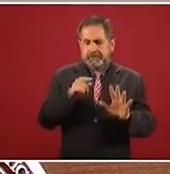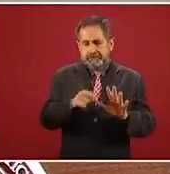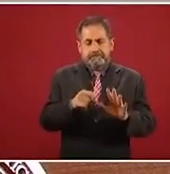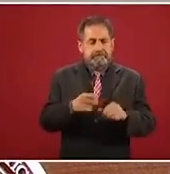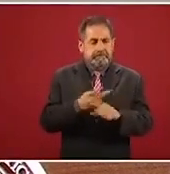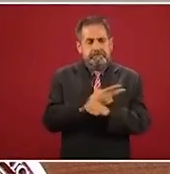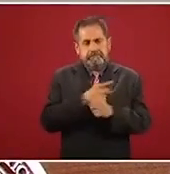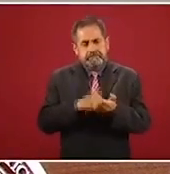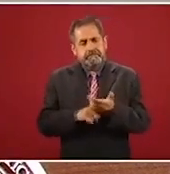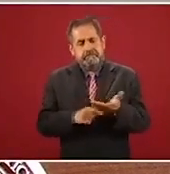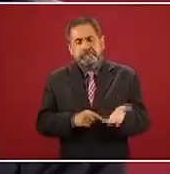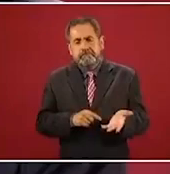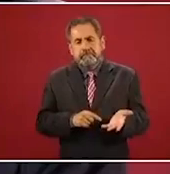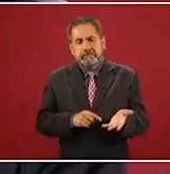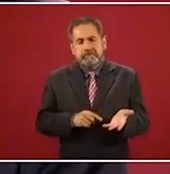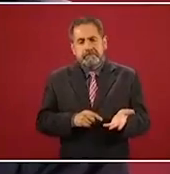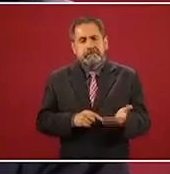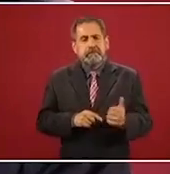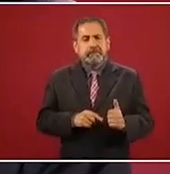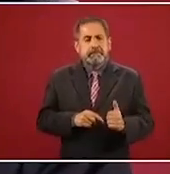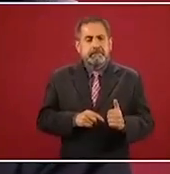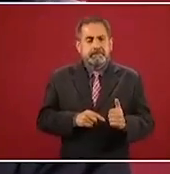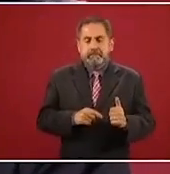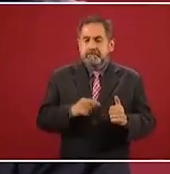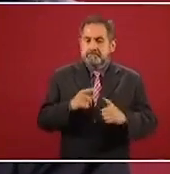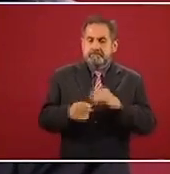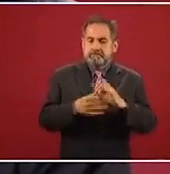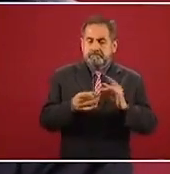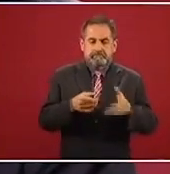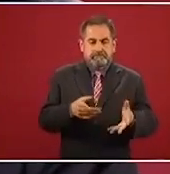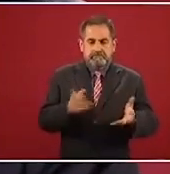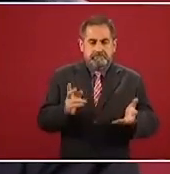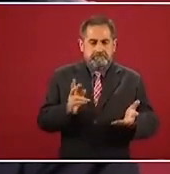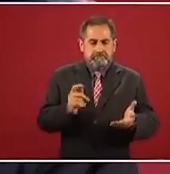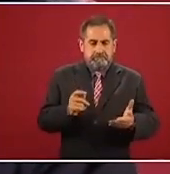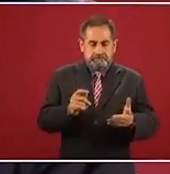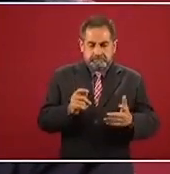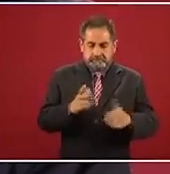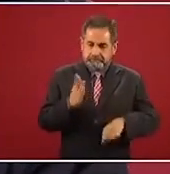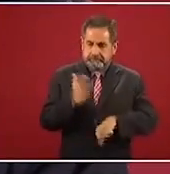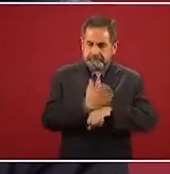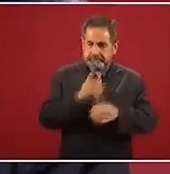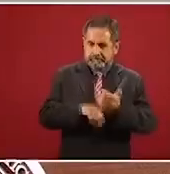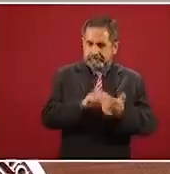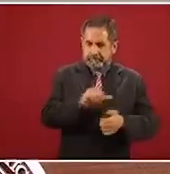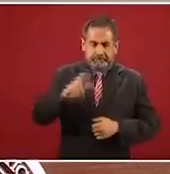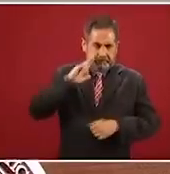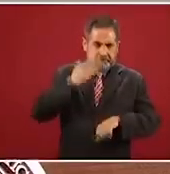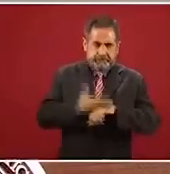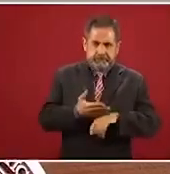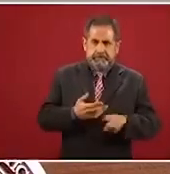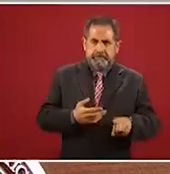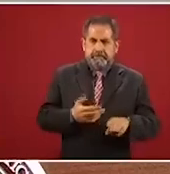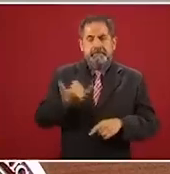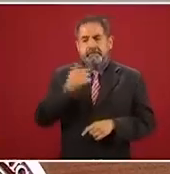sucedido, que se va a castigar a los responsables